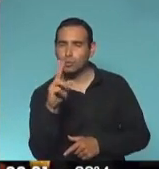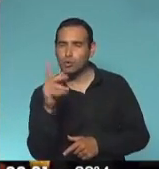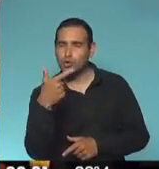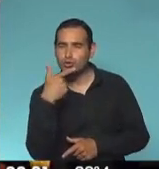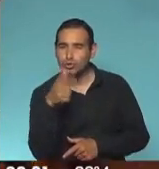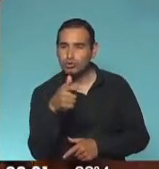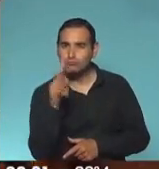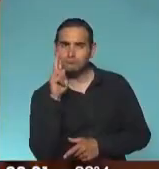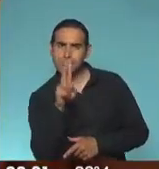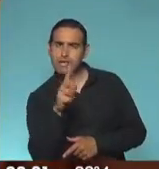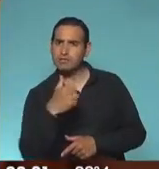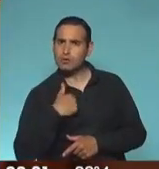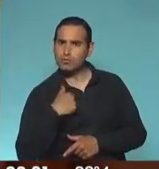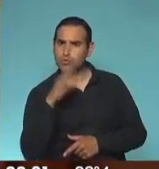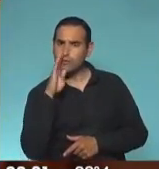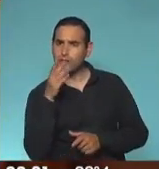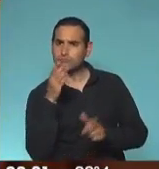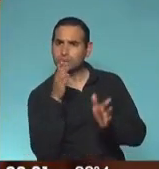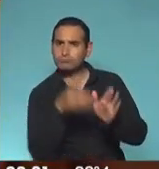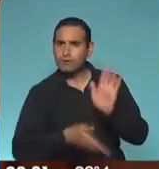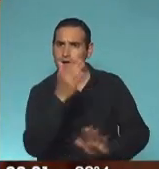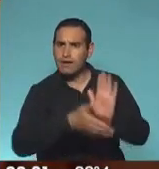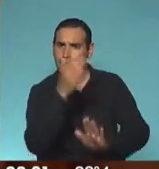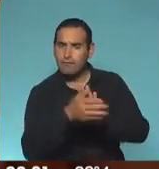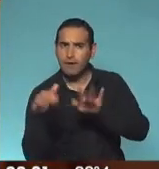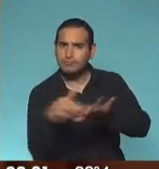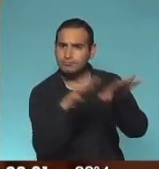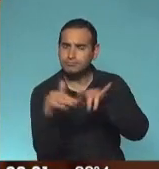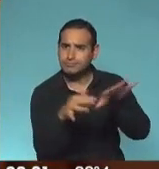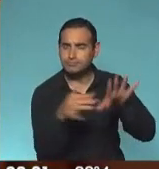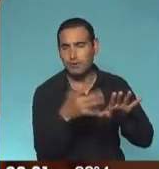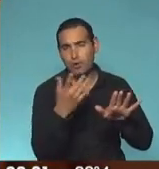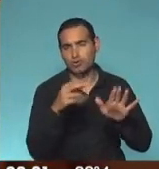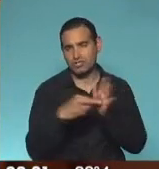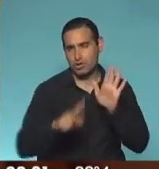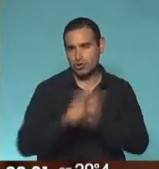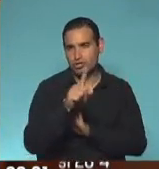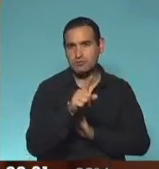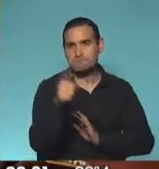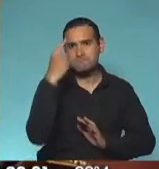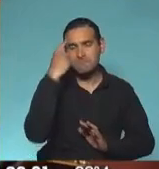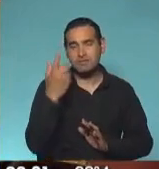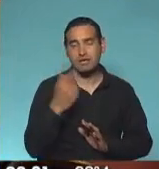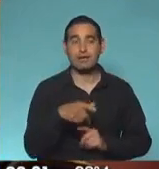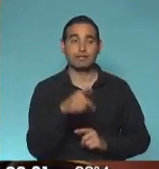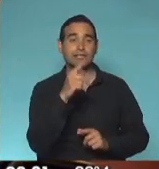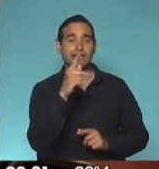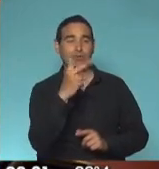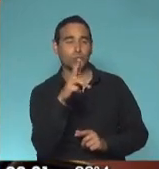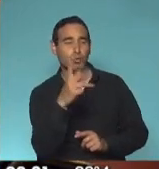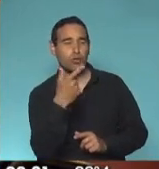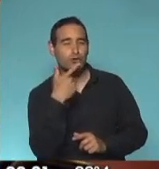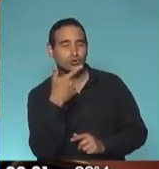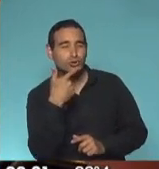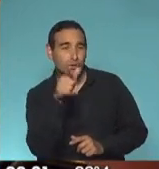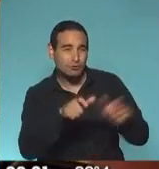Estados Unidos del conflicto, por lo menos de esta parte del nordeste de Siria? A ver, yo al pueblo kurdo, digamos, el pueblo kurdo, como